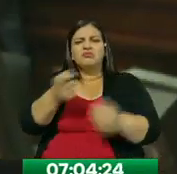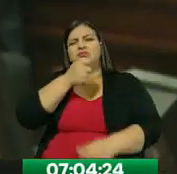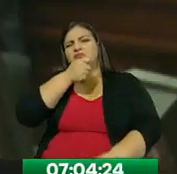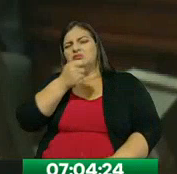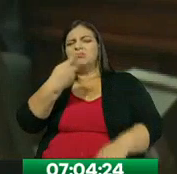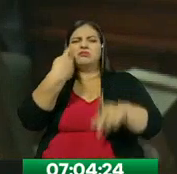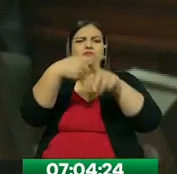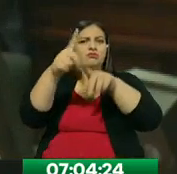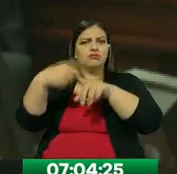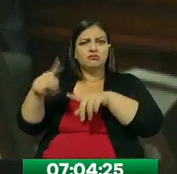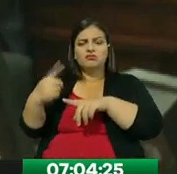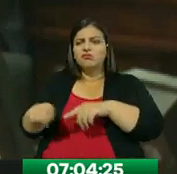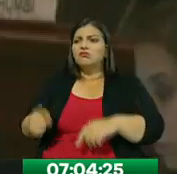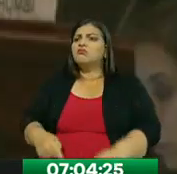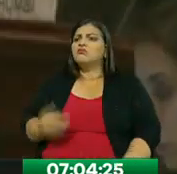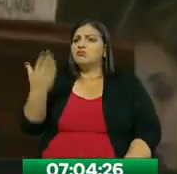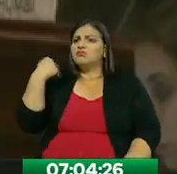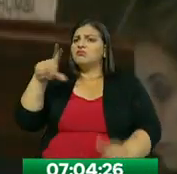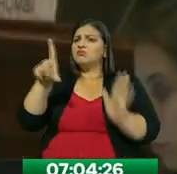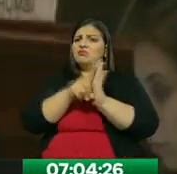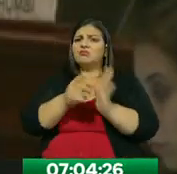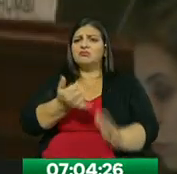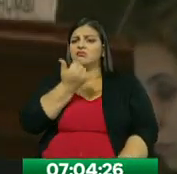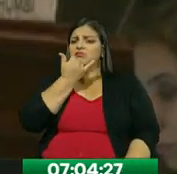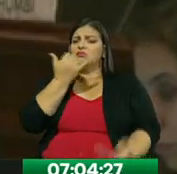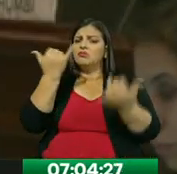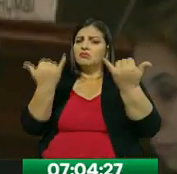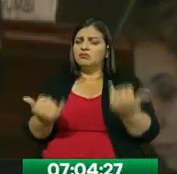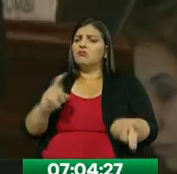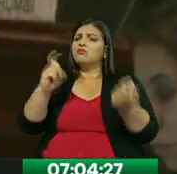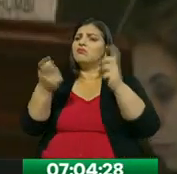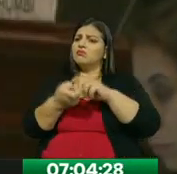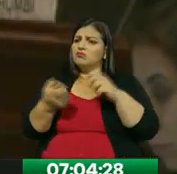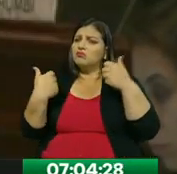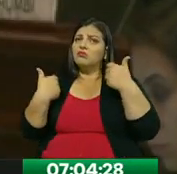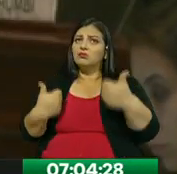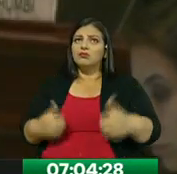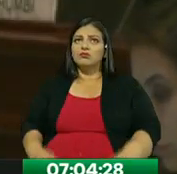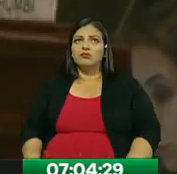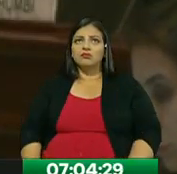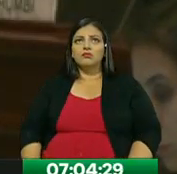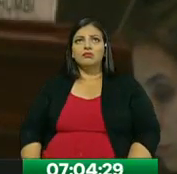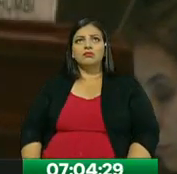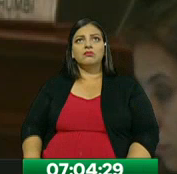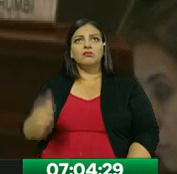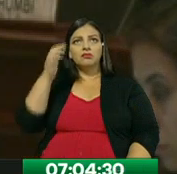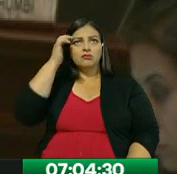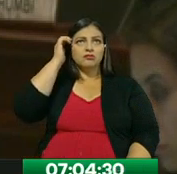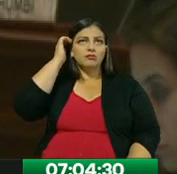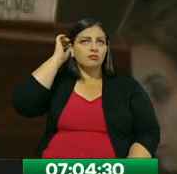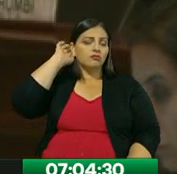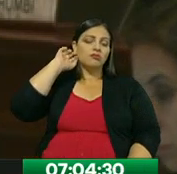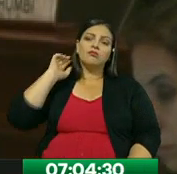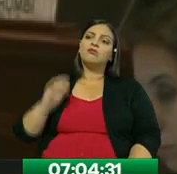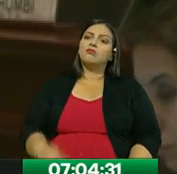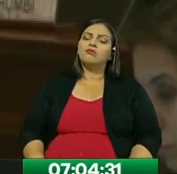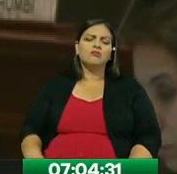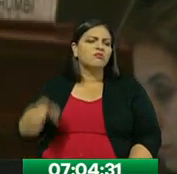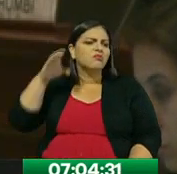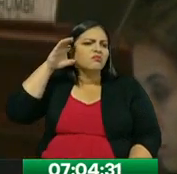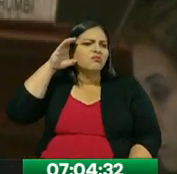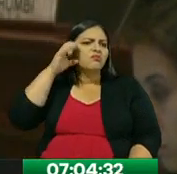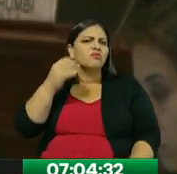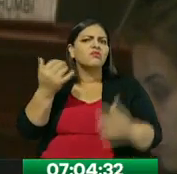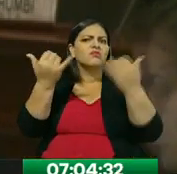marco para una ley menos punitiva. Escucho que dicen que se va a tratar de dejar en indefensión y judicializar a la